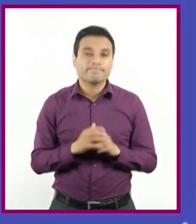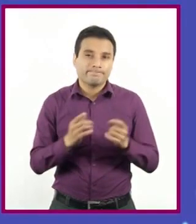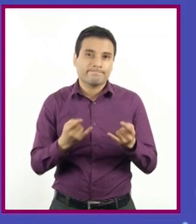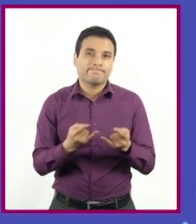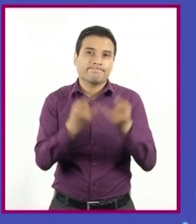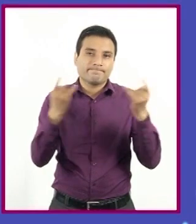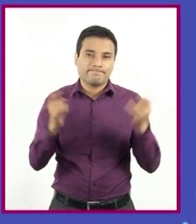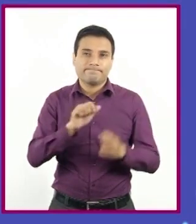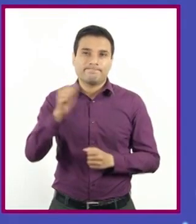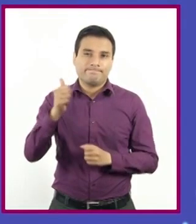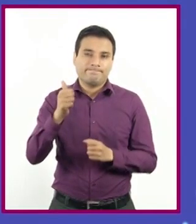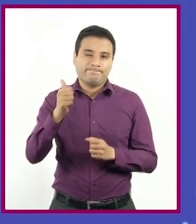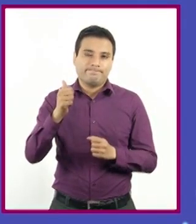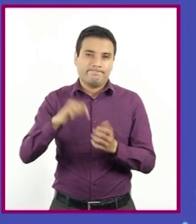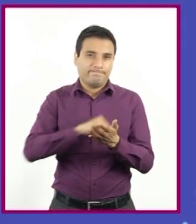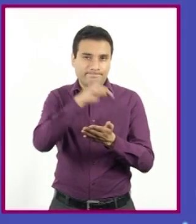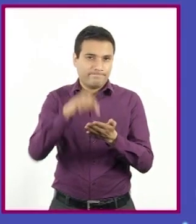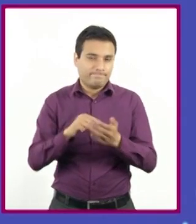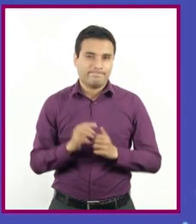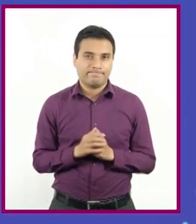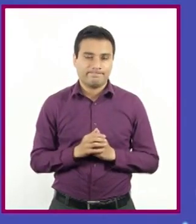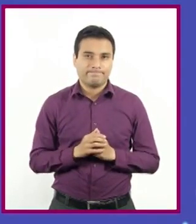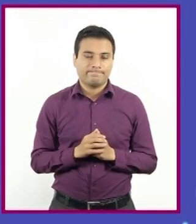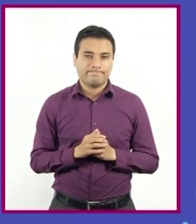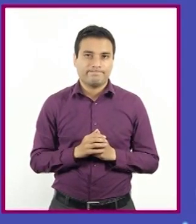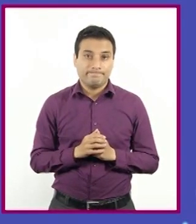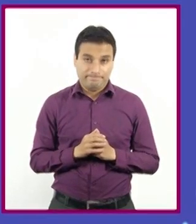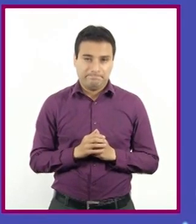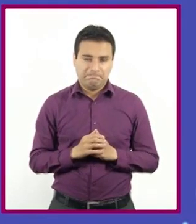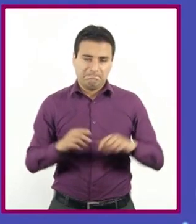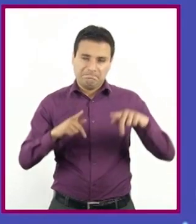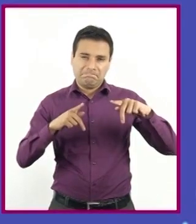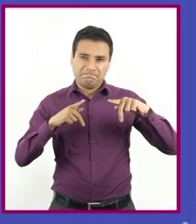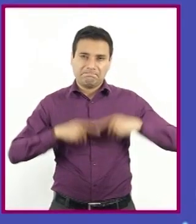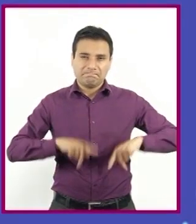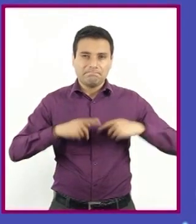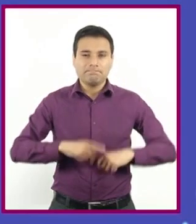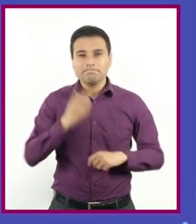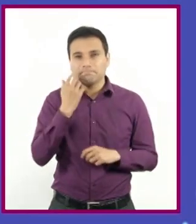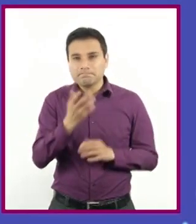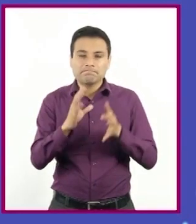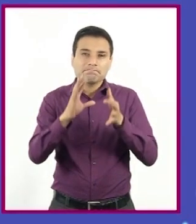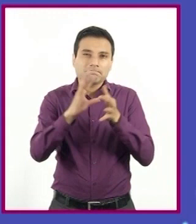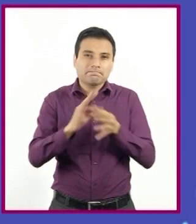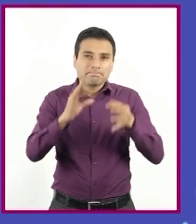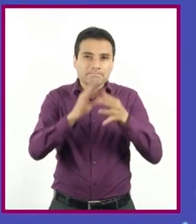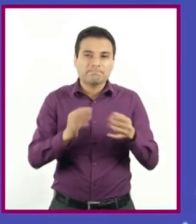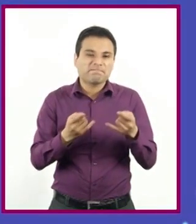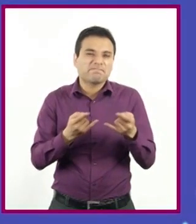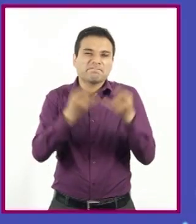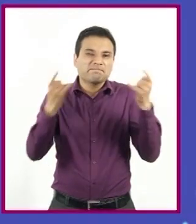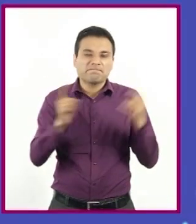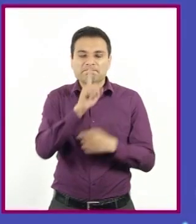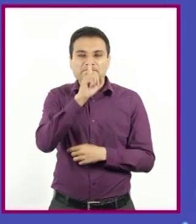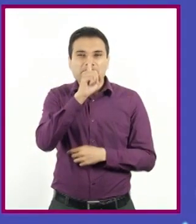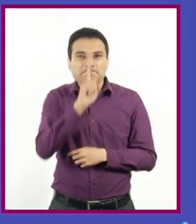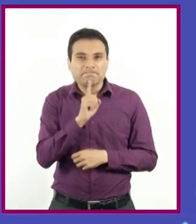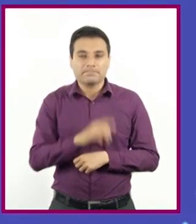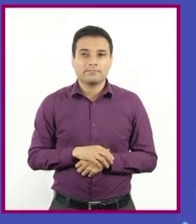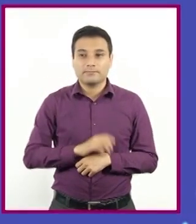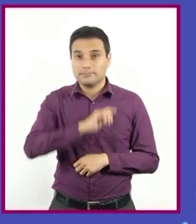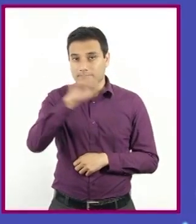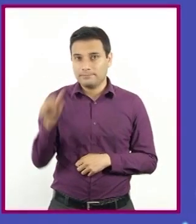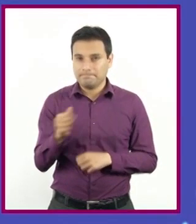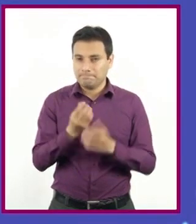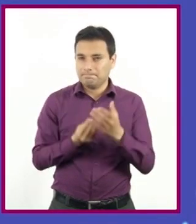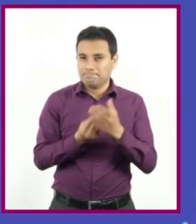Historias de otros rumbos. Aquí los autores decidieron dar a conocer algunos mitos. Nosotros podemos agregar la sección